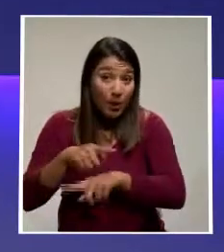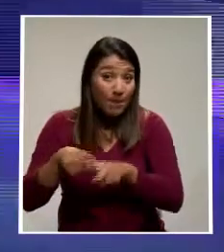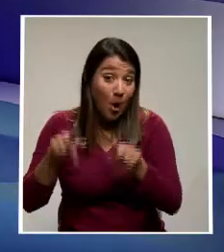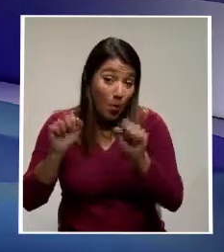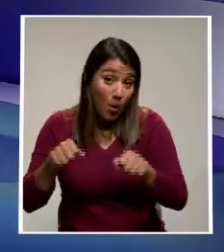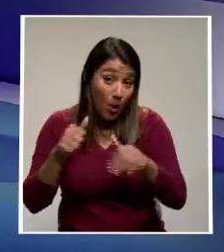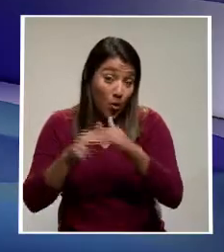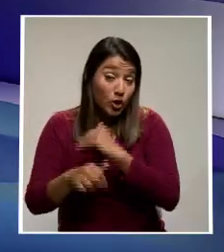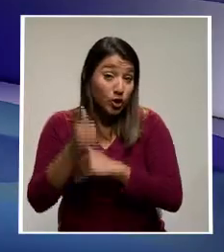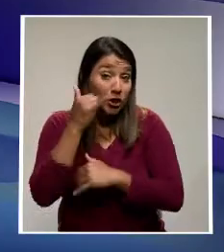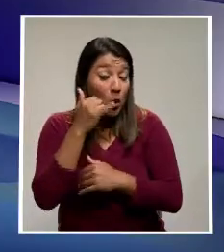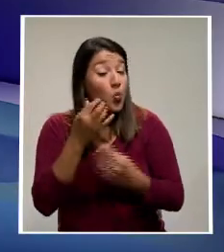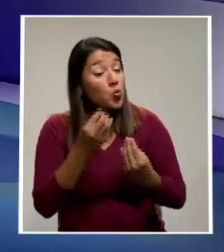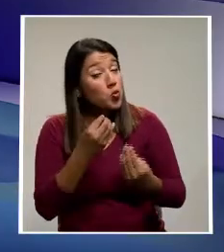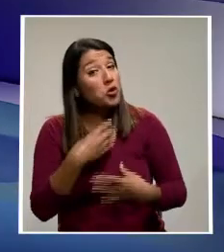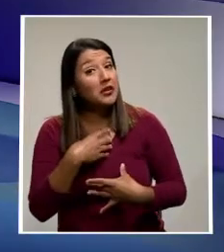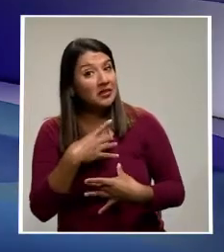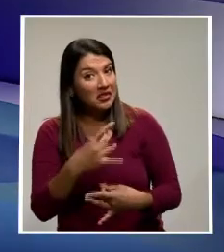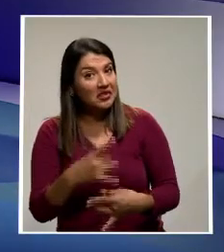Muy interesante.